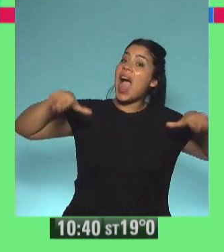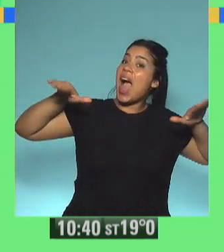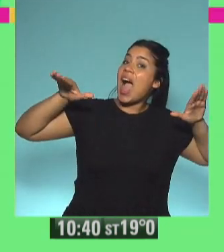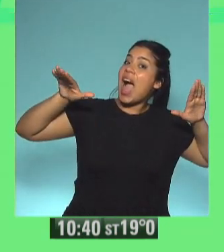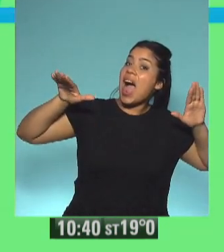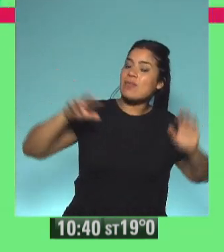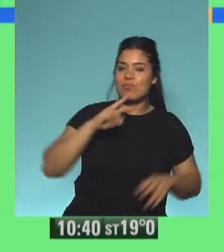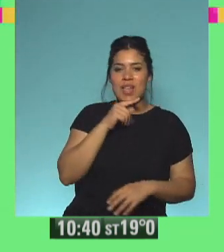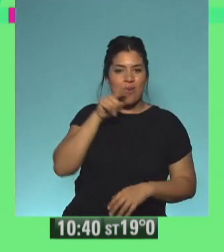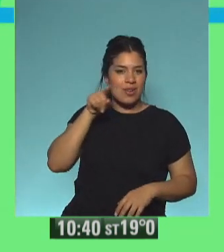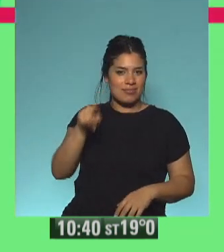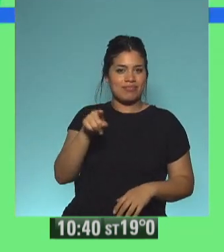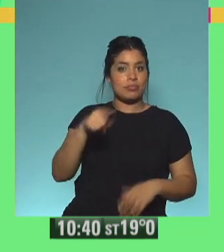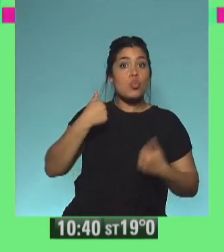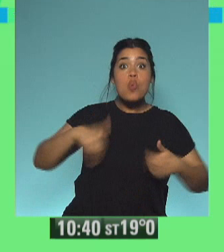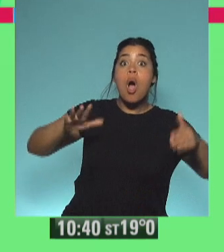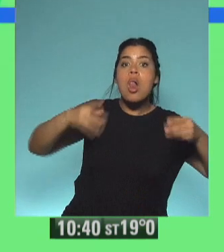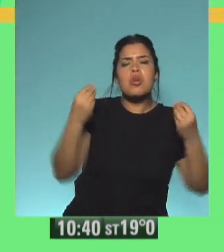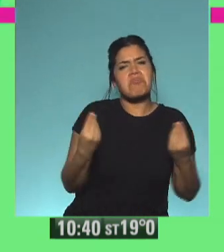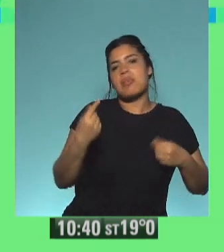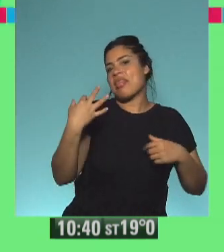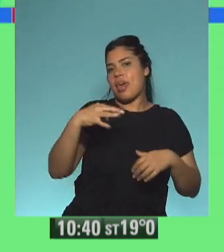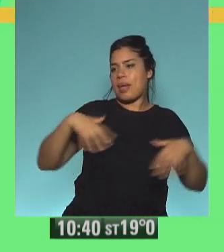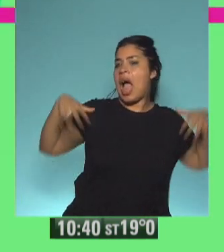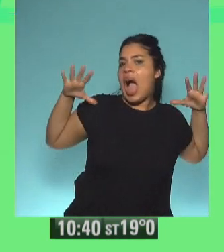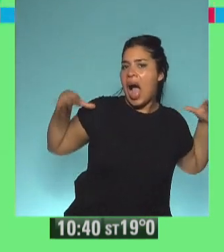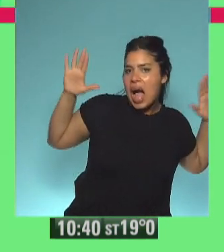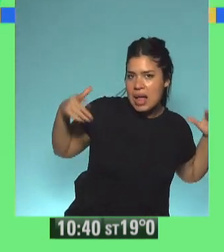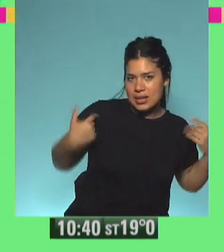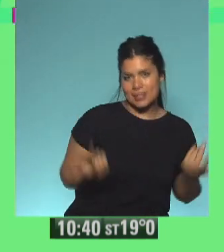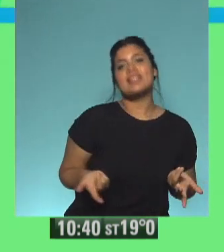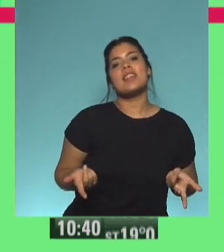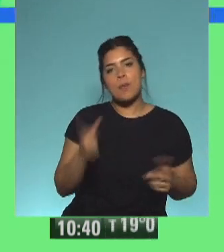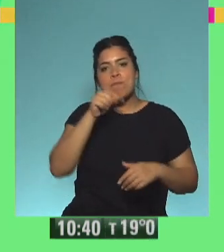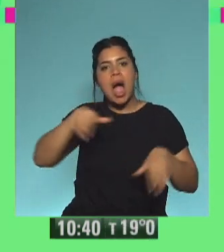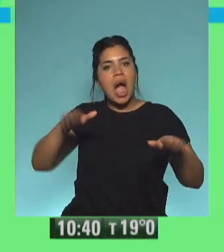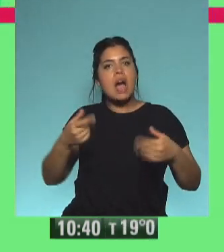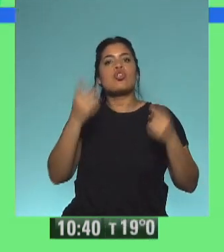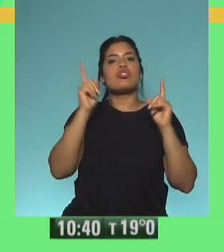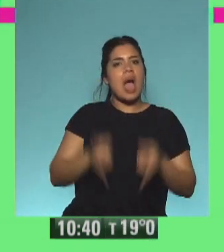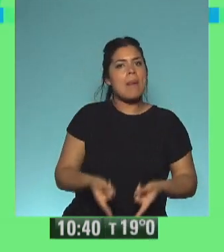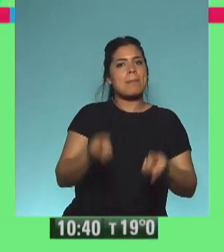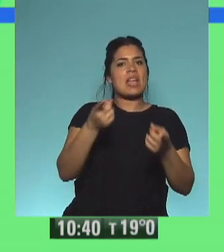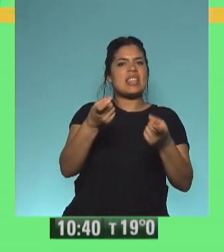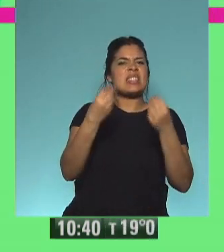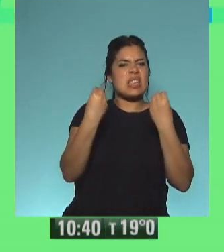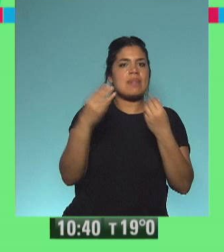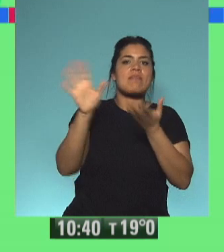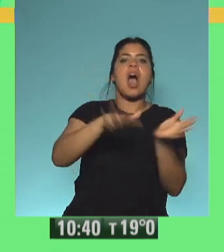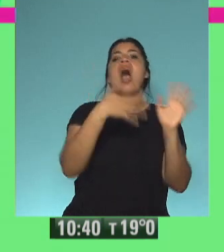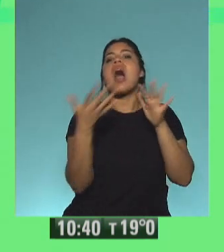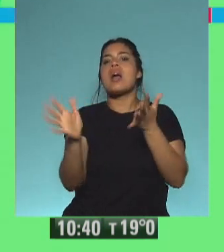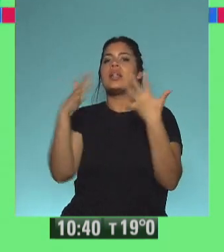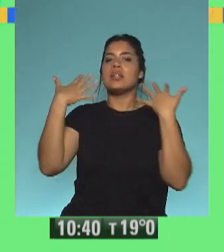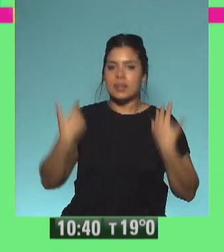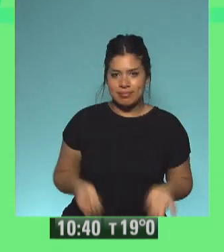dice, para volar hay que tener alas. Y los pájaros para volar sí necesitan mucho aire. Sí, claro. También el aire sostiene.